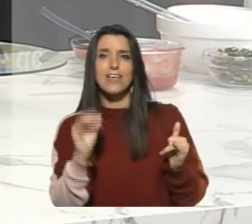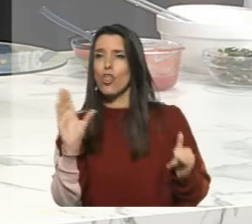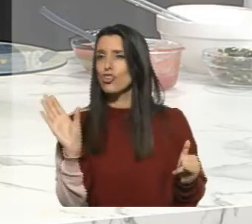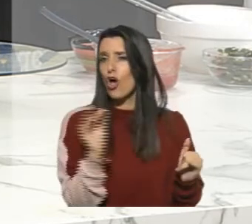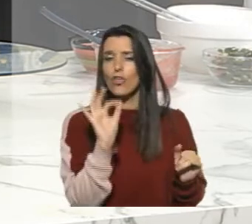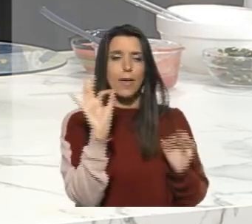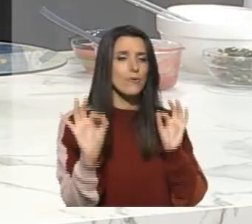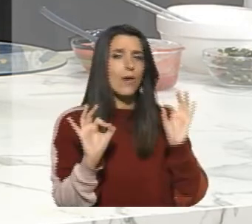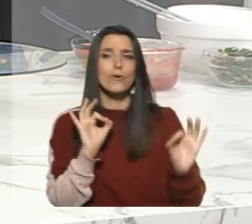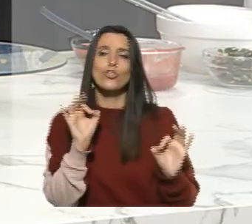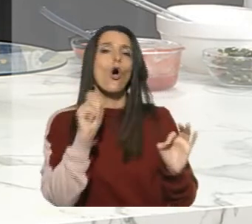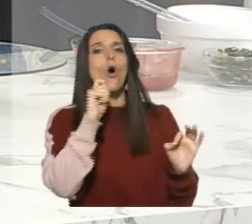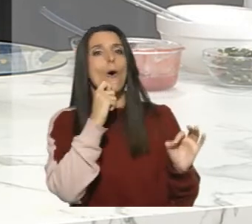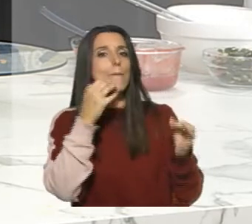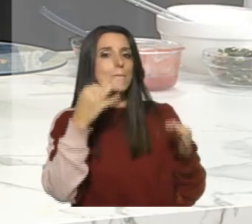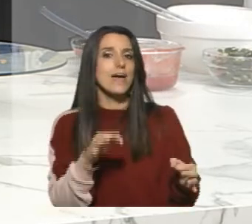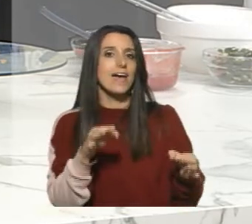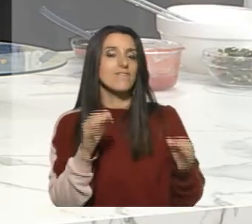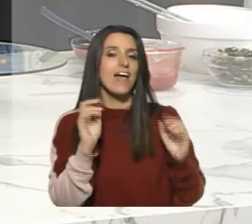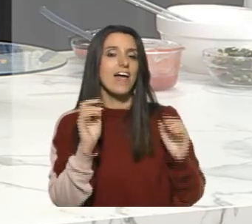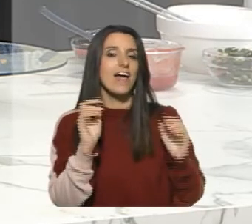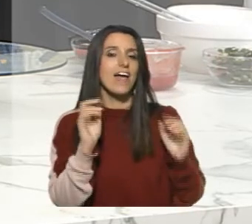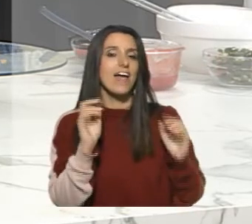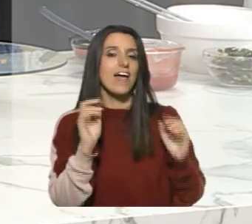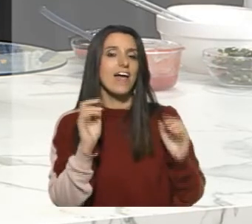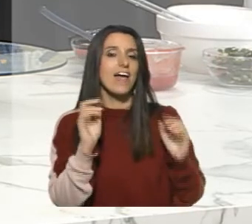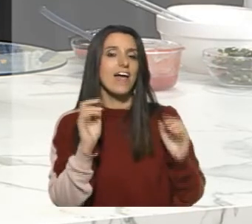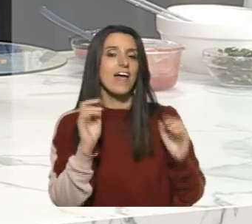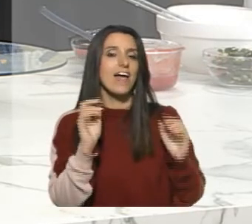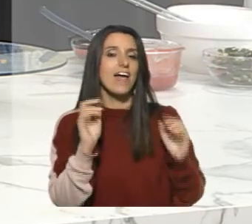Viste que el fin de semana Paula siempre nos trae toda la receta para disfrutar en familia. Exacto. Nos vemos mañana. Nos vemos mañana.